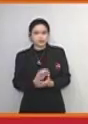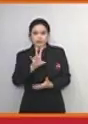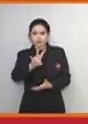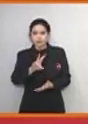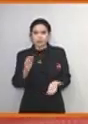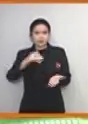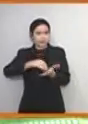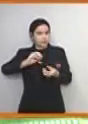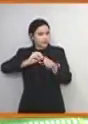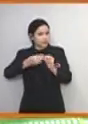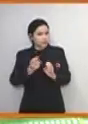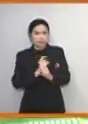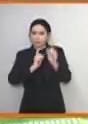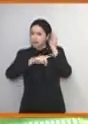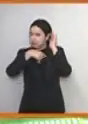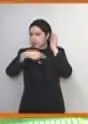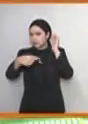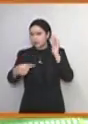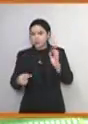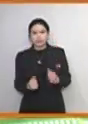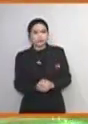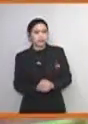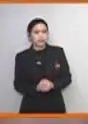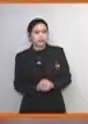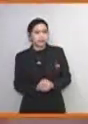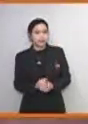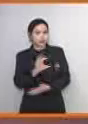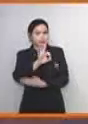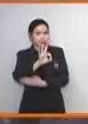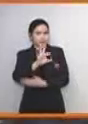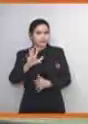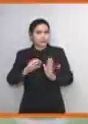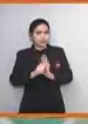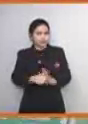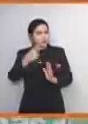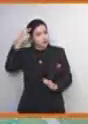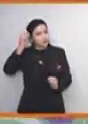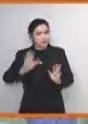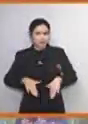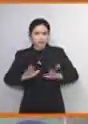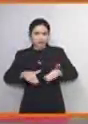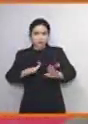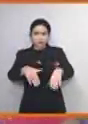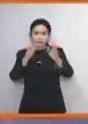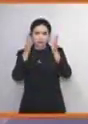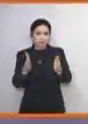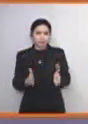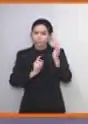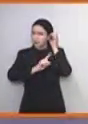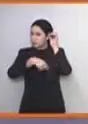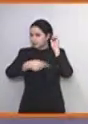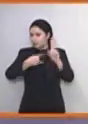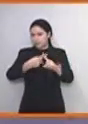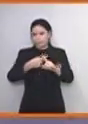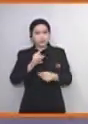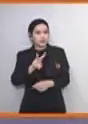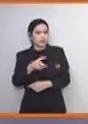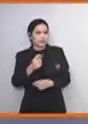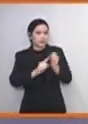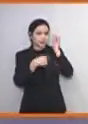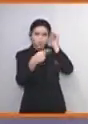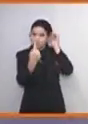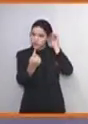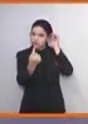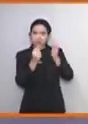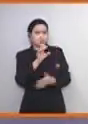7. Con mucho gusto reitero, el número ganador en la diaria es el 95 con su símbolo de sueños costurera. Para Multi-X 2X y para